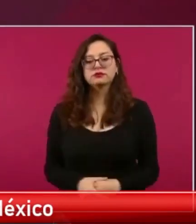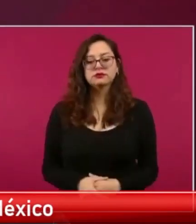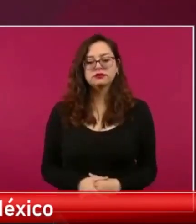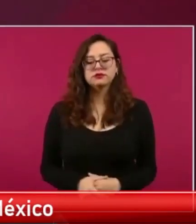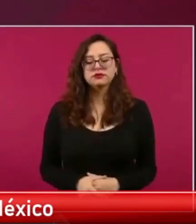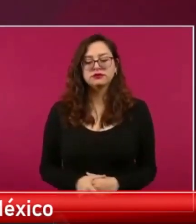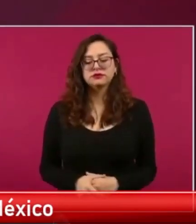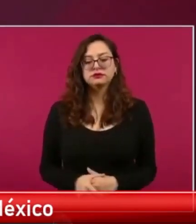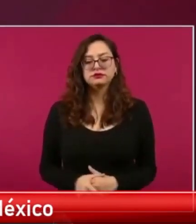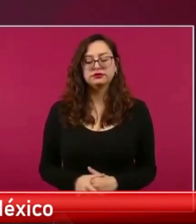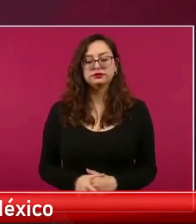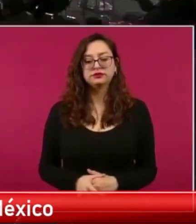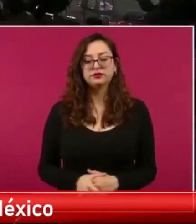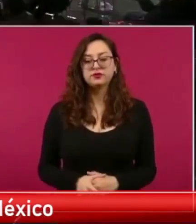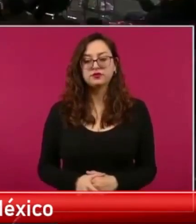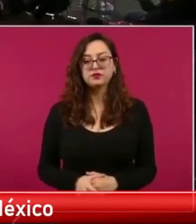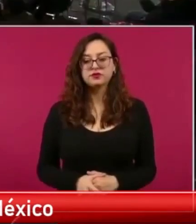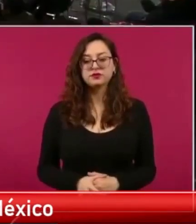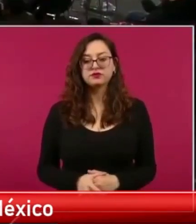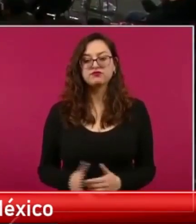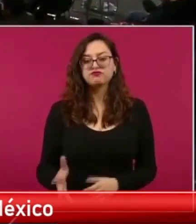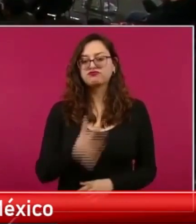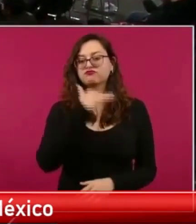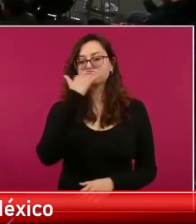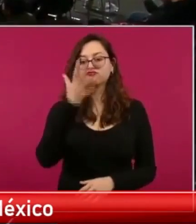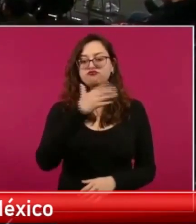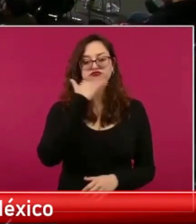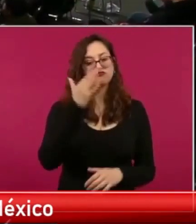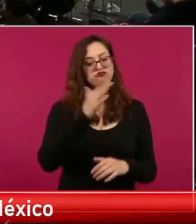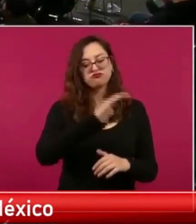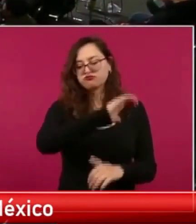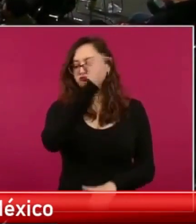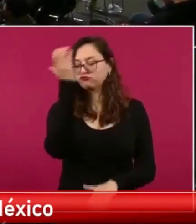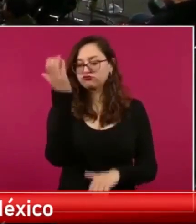Que se acabe la corrupción,